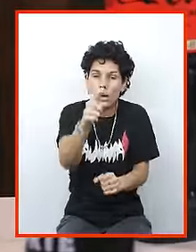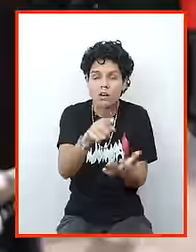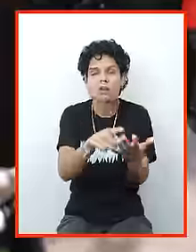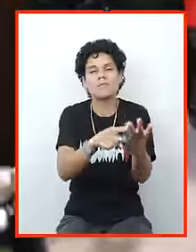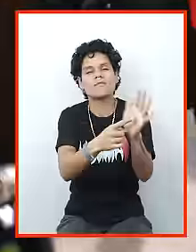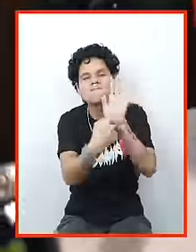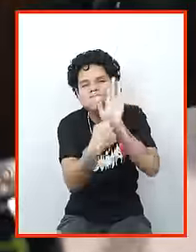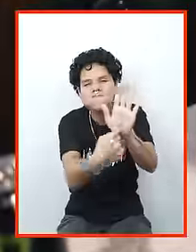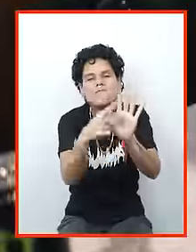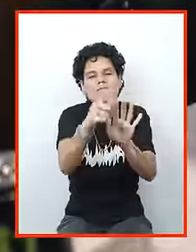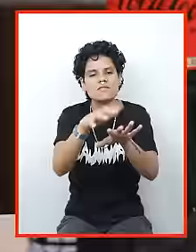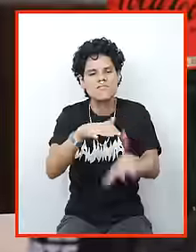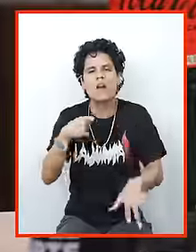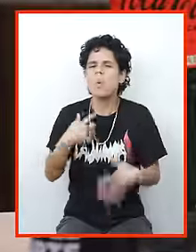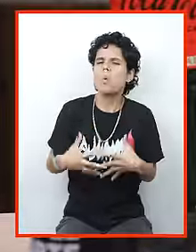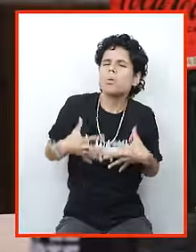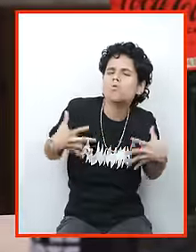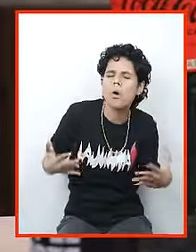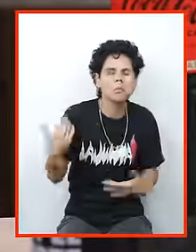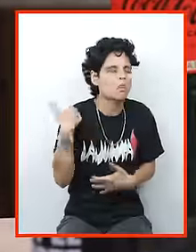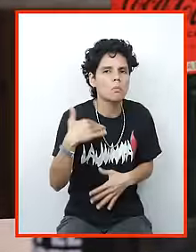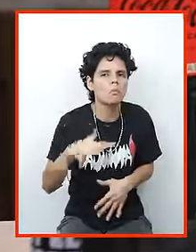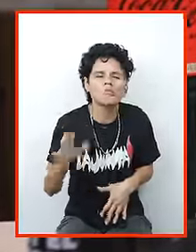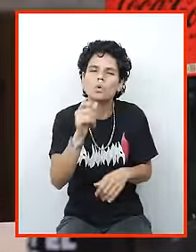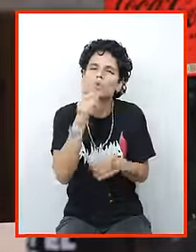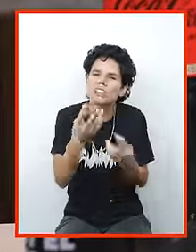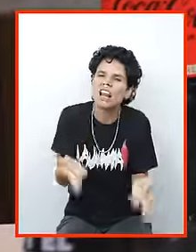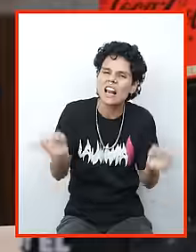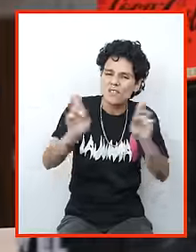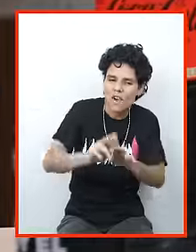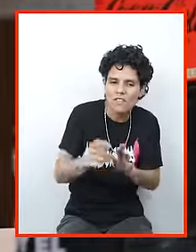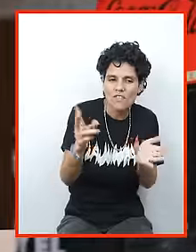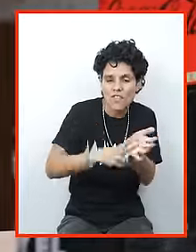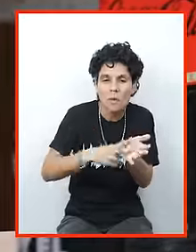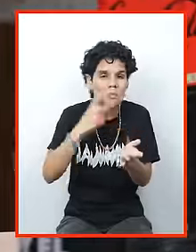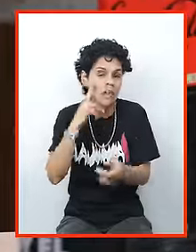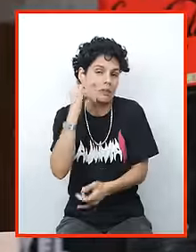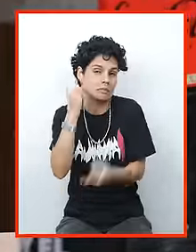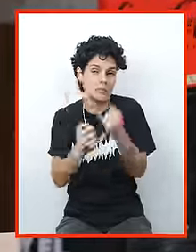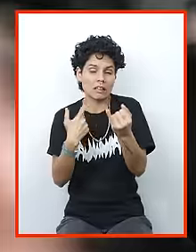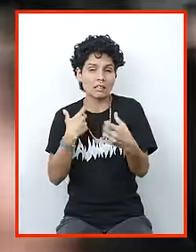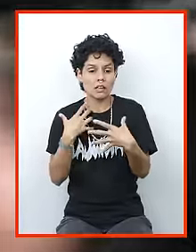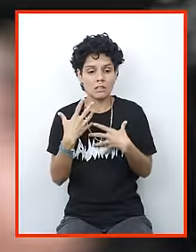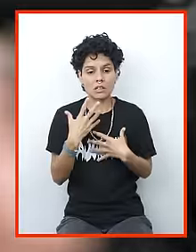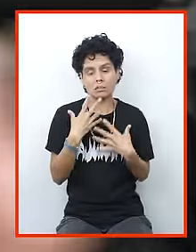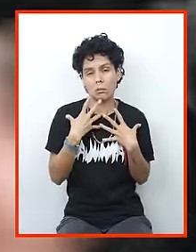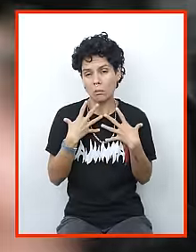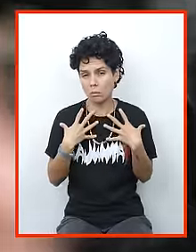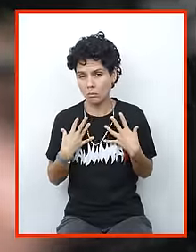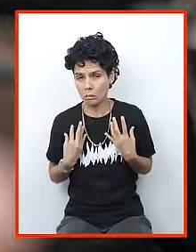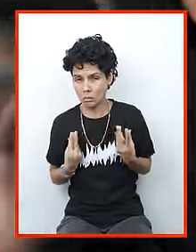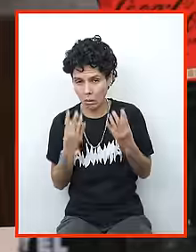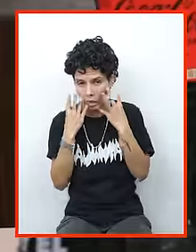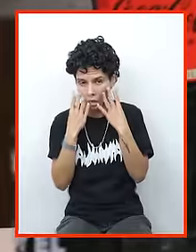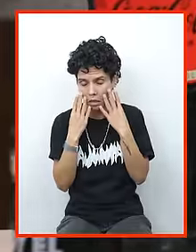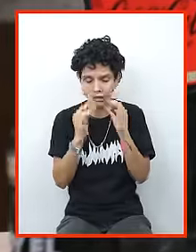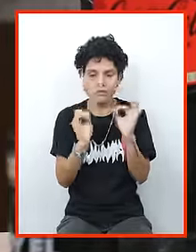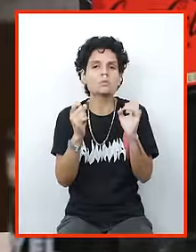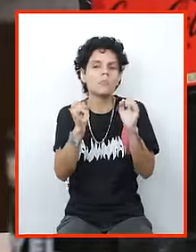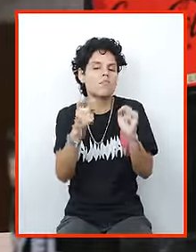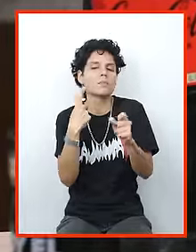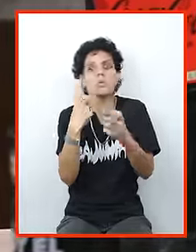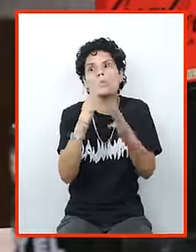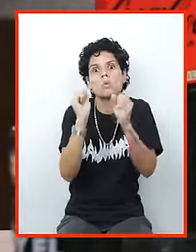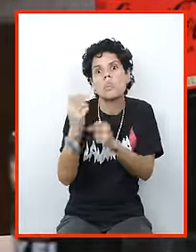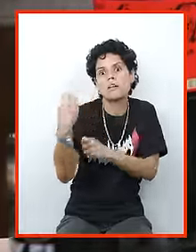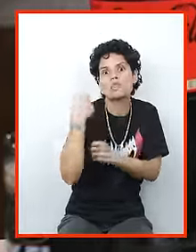en vivo. Elvis me lo perdí. Aunque esté guatoncito, retorno final, viste que al final está el hombre medio sí, pues, la con patillas y todo. Pero igual, ¿cómo